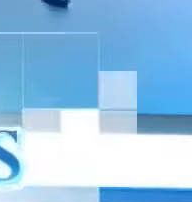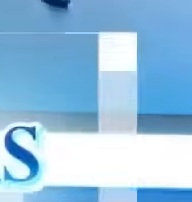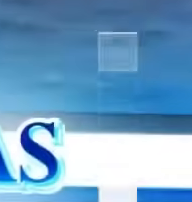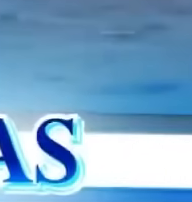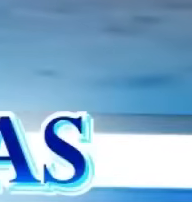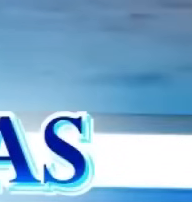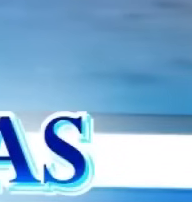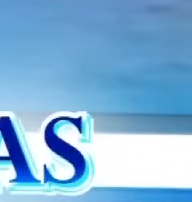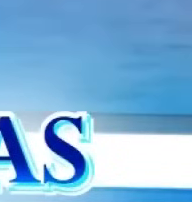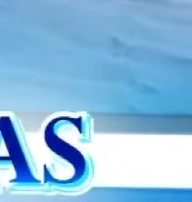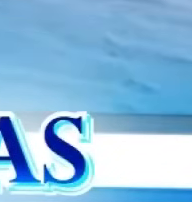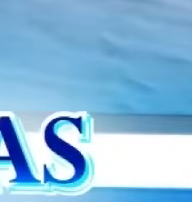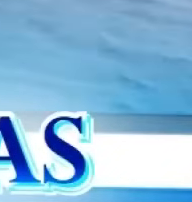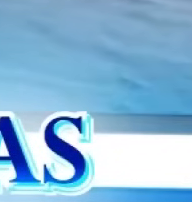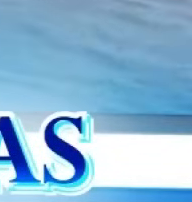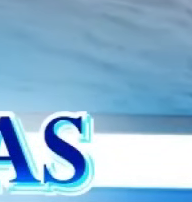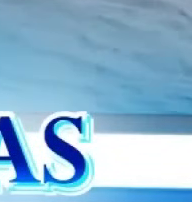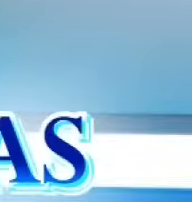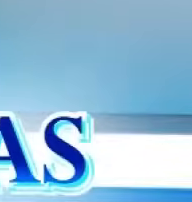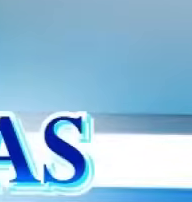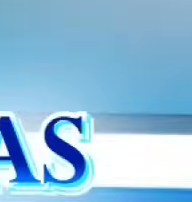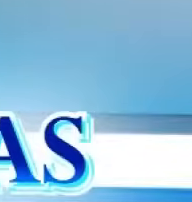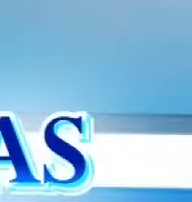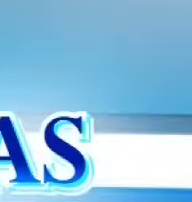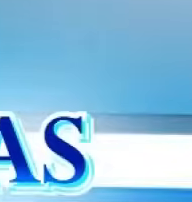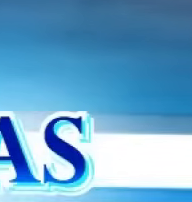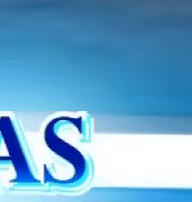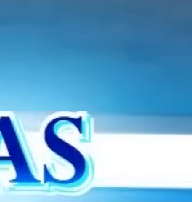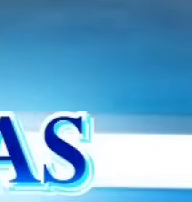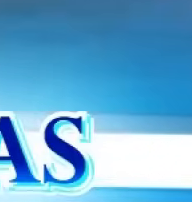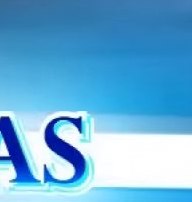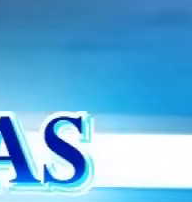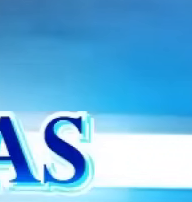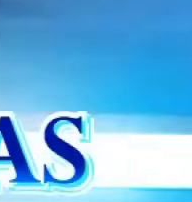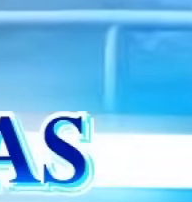Qué enamorado me siento yo de Guayaquil.